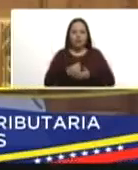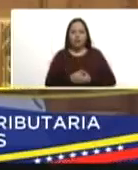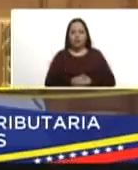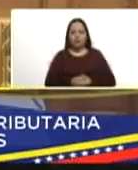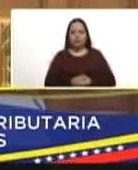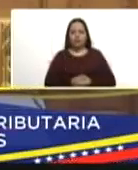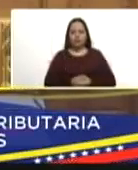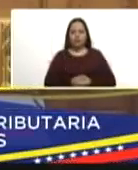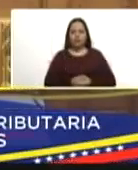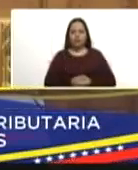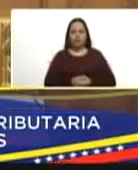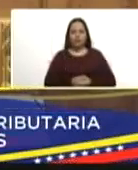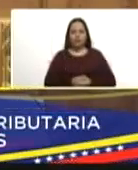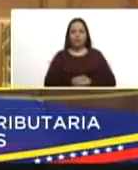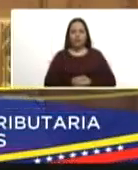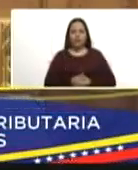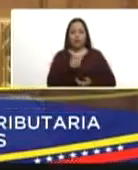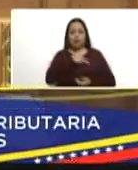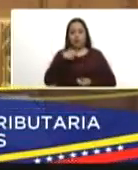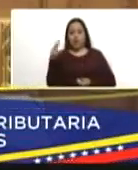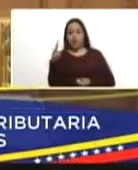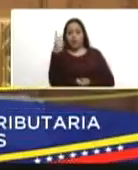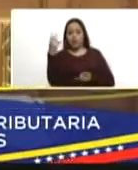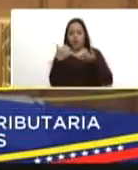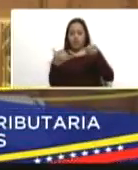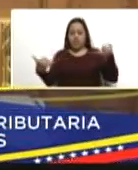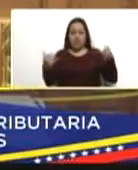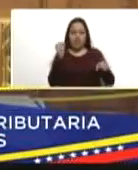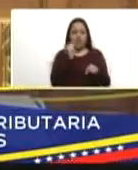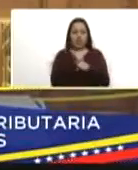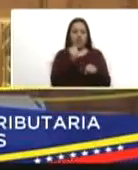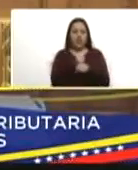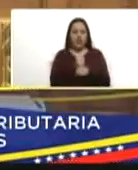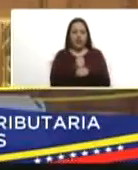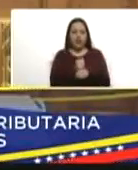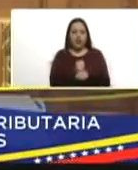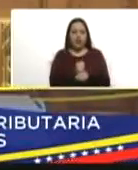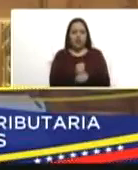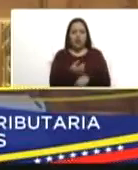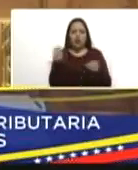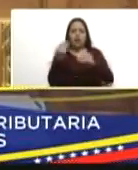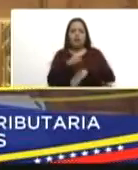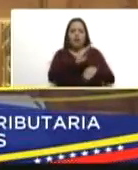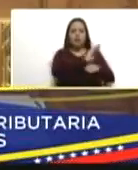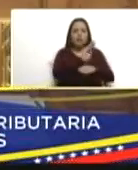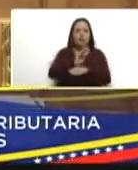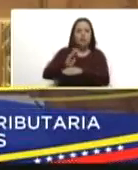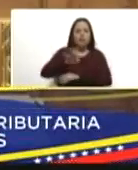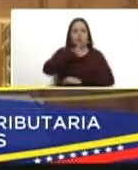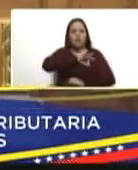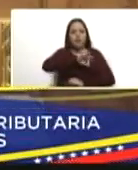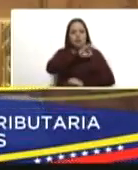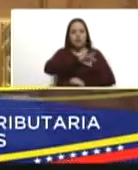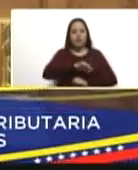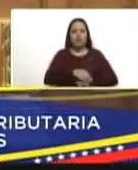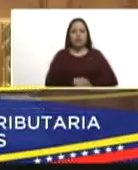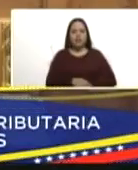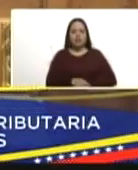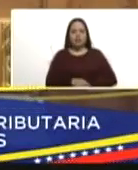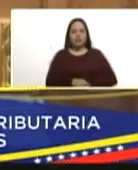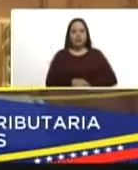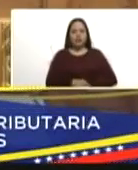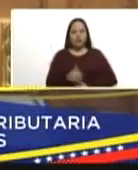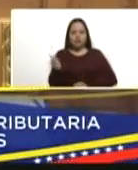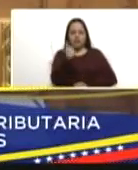cumplirla nuestra segunda línea de acción fue expandir la protección social cada número